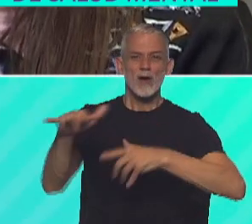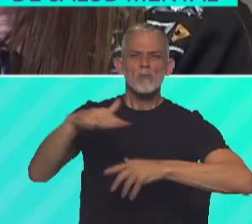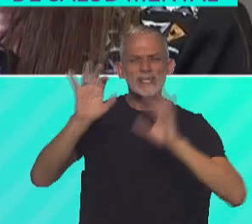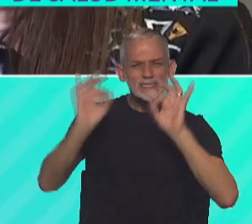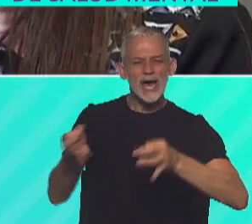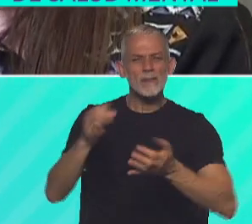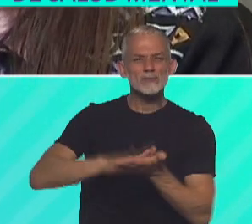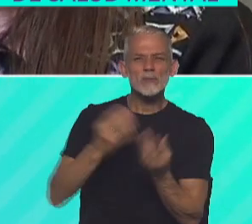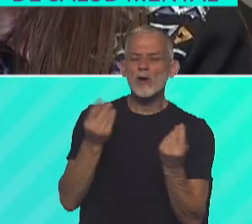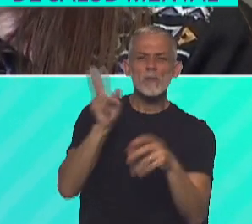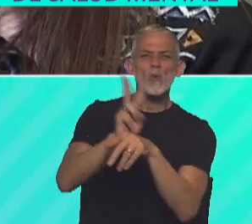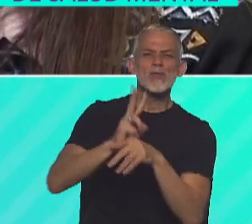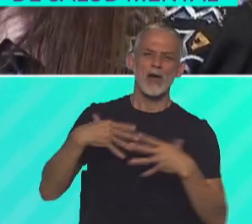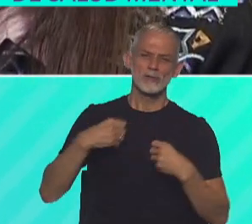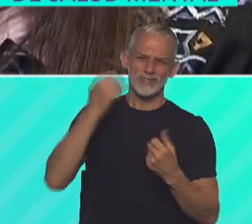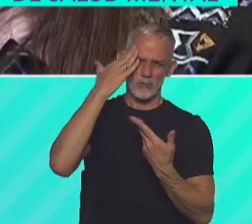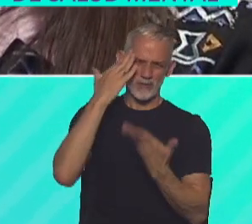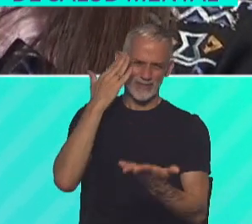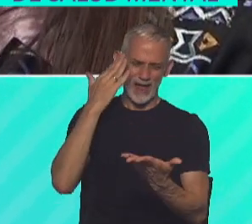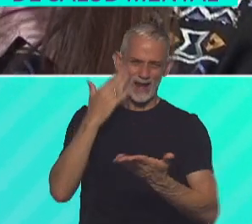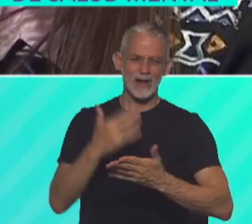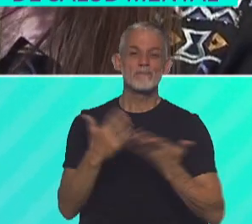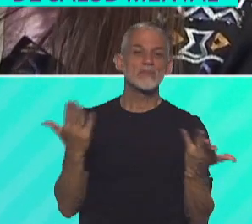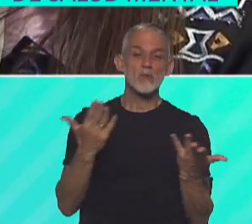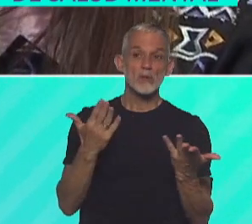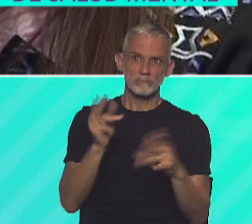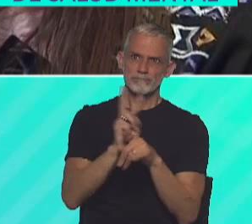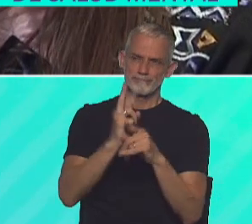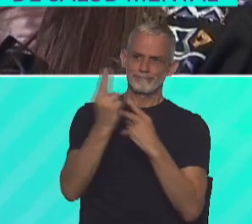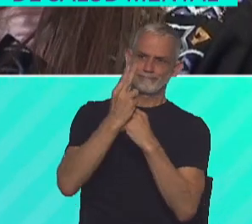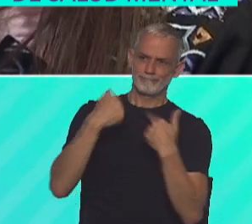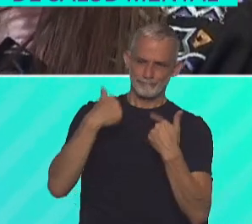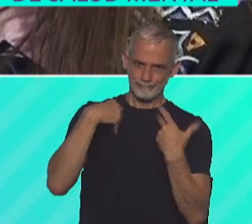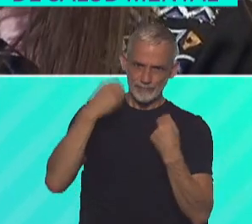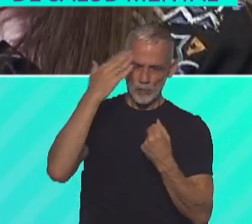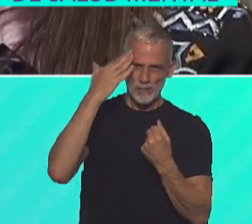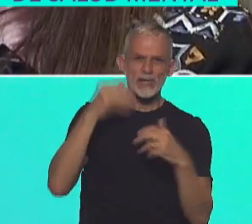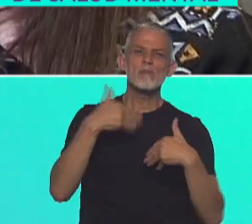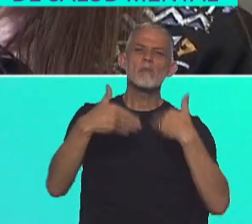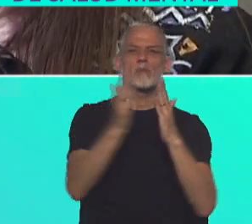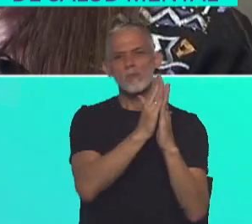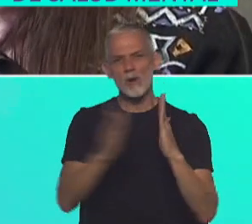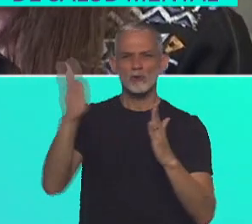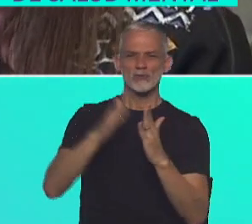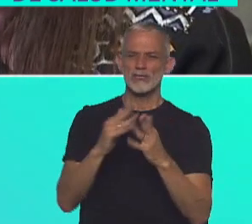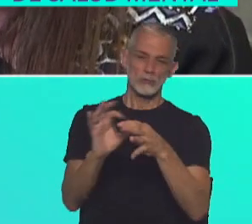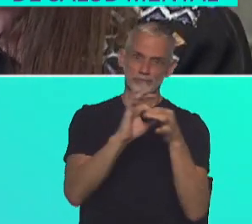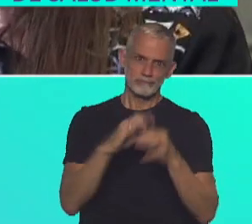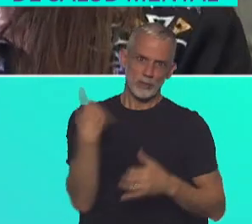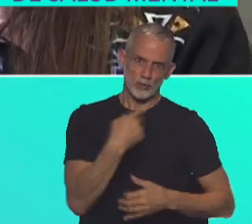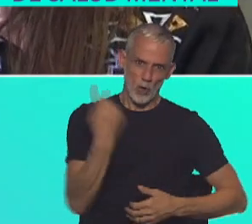en relación al cuidado de la salud mental, porque el cuidado de nuestra salud mental es un proceso que lo construimos entre todos y